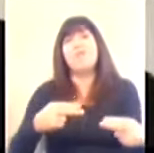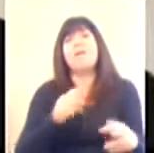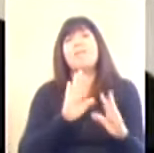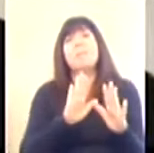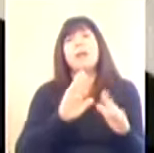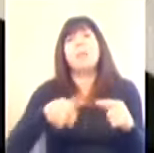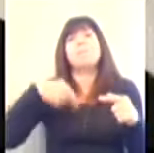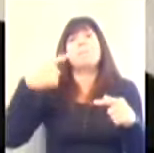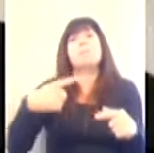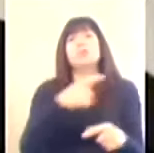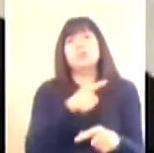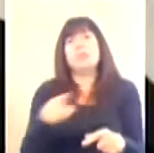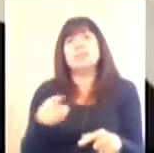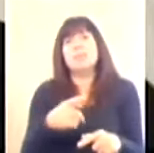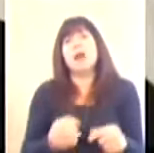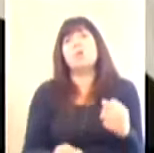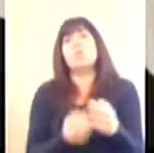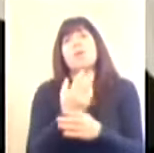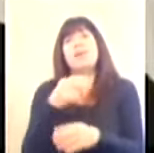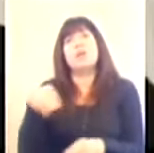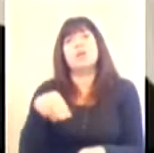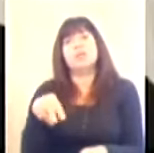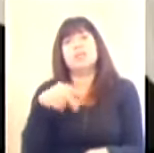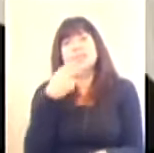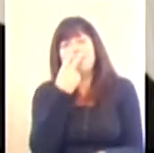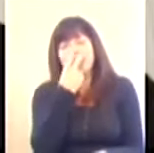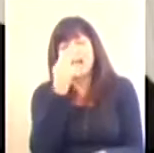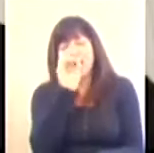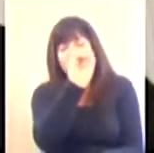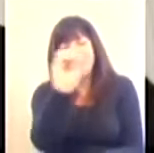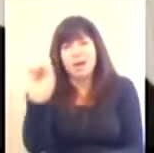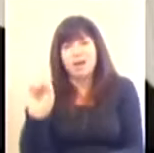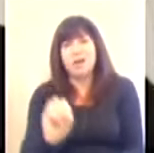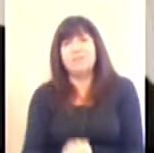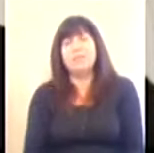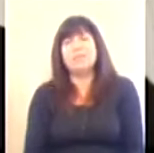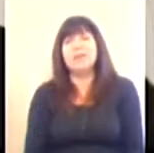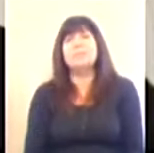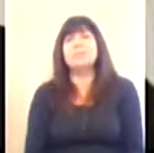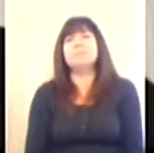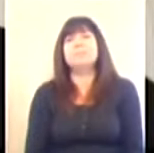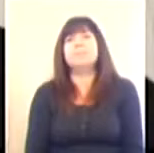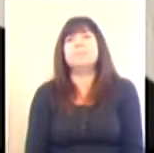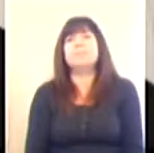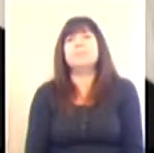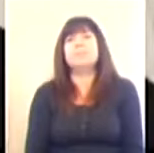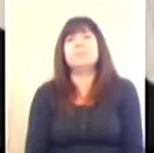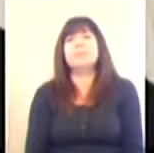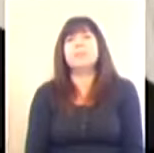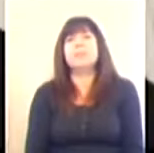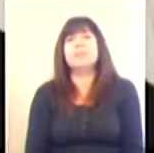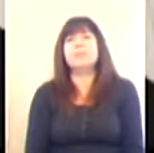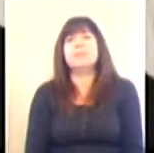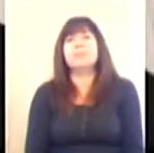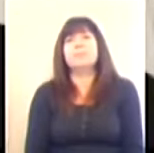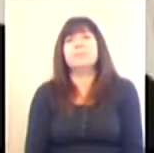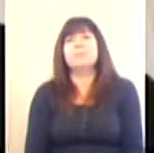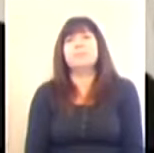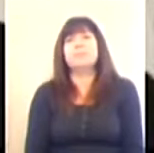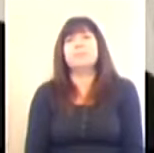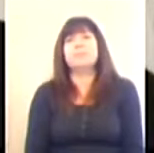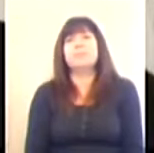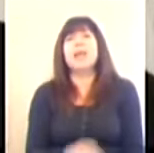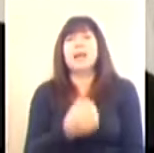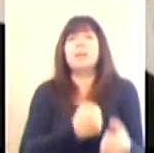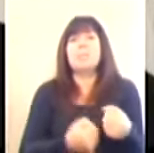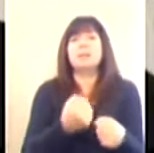novedades en ese frente. Creemos que el sector eléctrico puede jugar un rol ahí muy importante de, de, usar ese enorme potencial renovable para reemplazar la